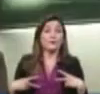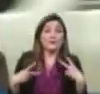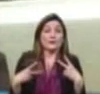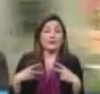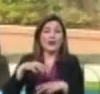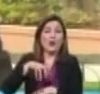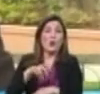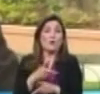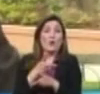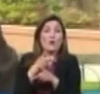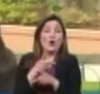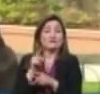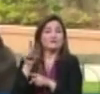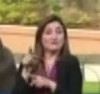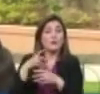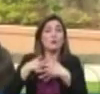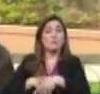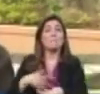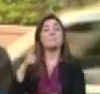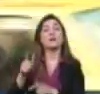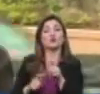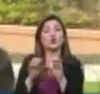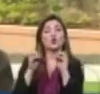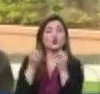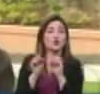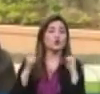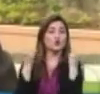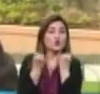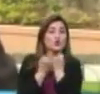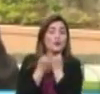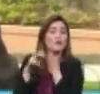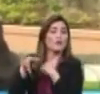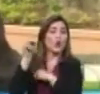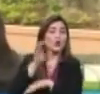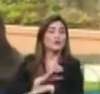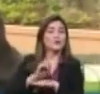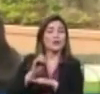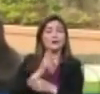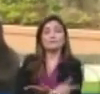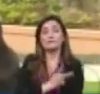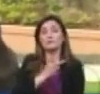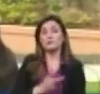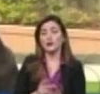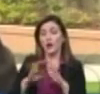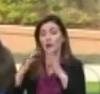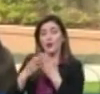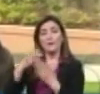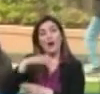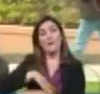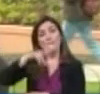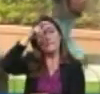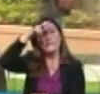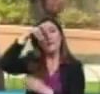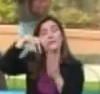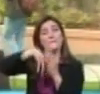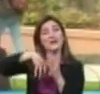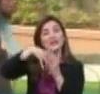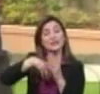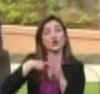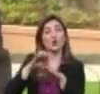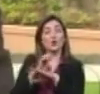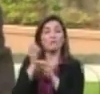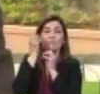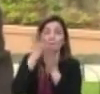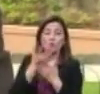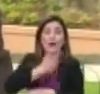el agua, protagonizada por los habitantes y organizaciones sociales del noroccidente de Pichincha, la Cámara de Minería del Ecuador informa que hace pocos